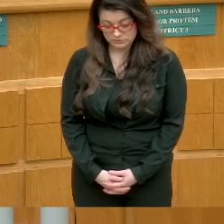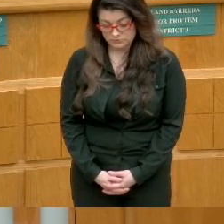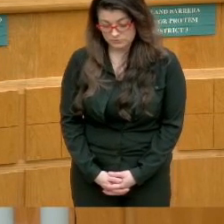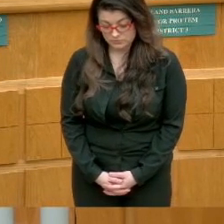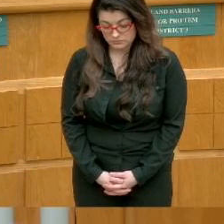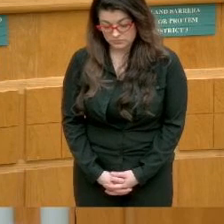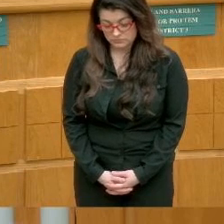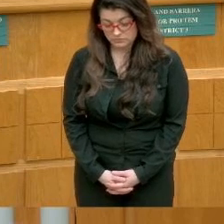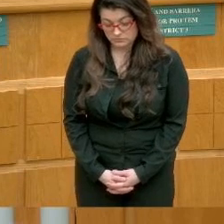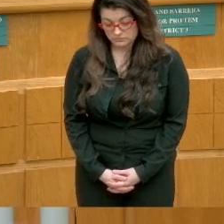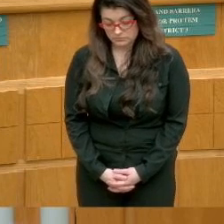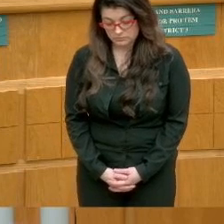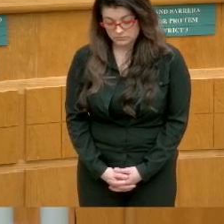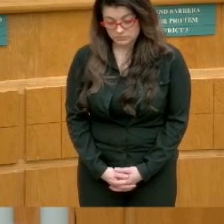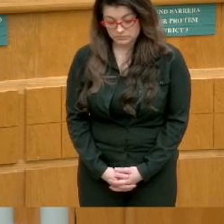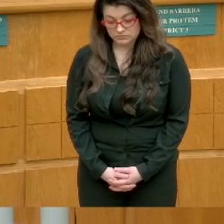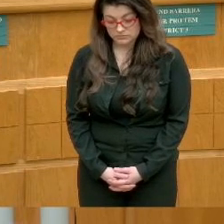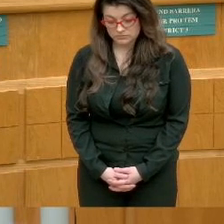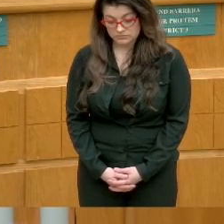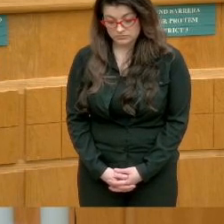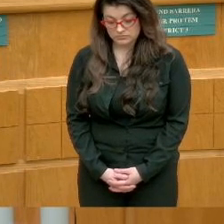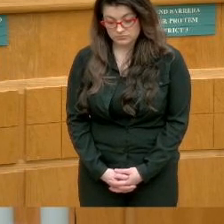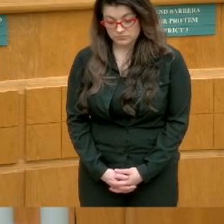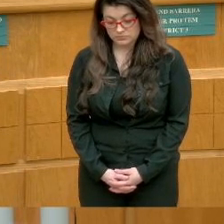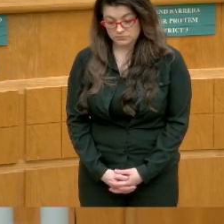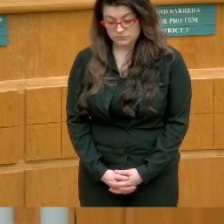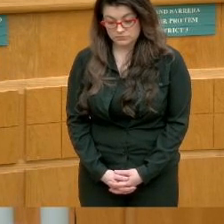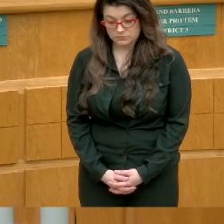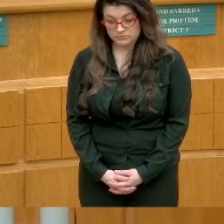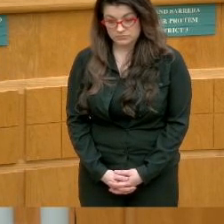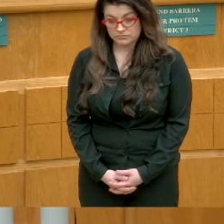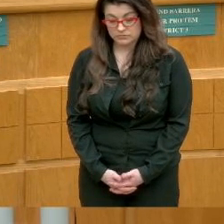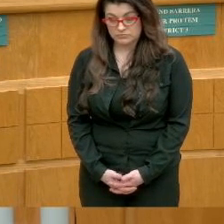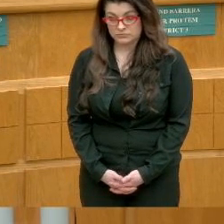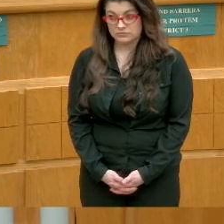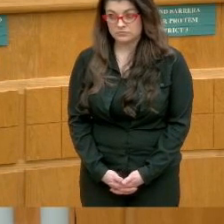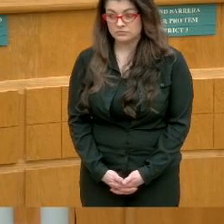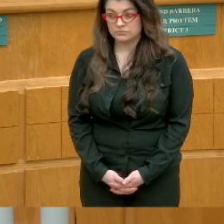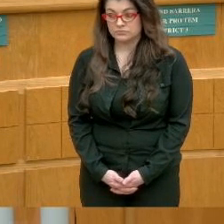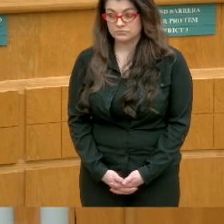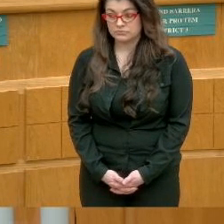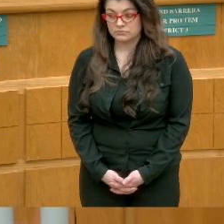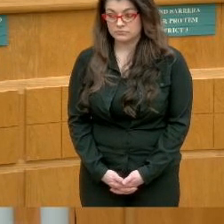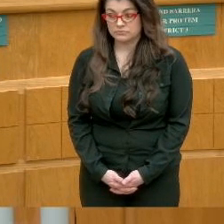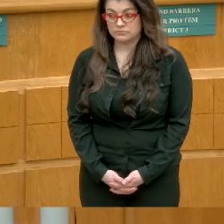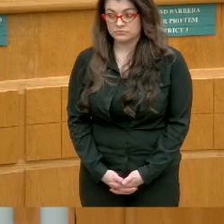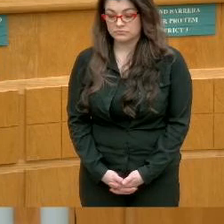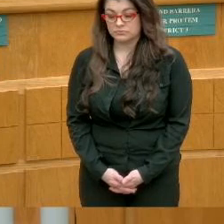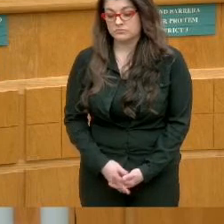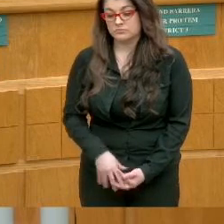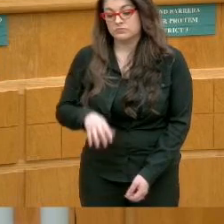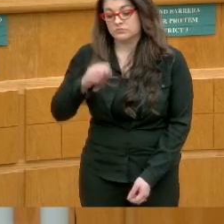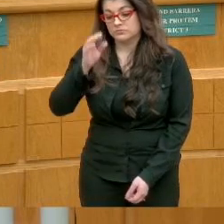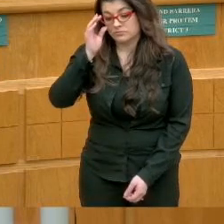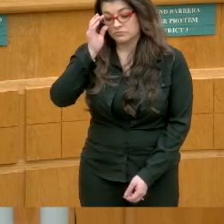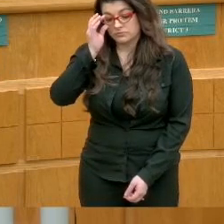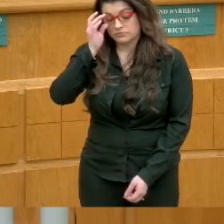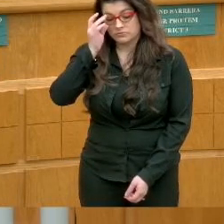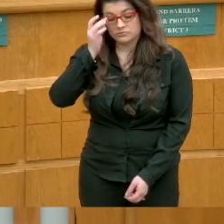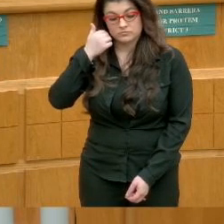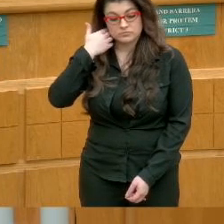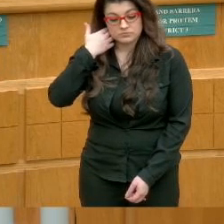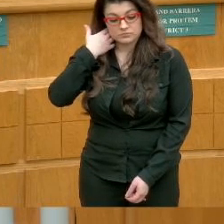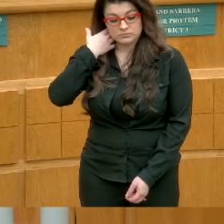público que estamos trabajando en el desarrollo de protocolos para reabrir esas albercas para su uso por entrenamiento. El día de mañana vamos a tener más información sobre el uso de